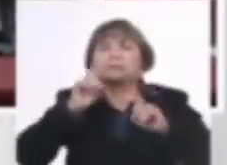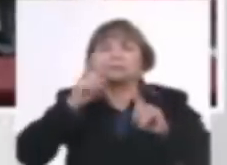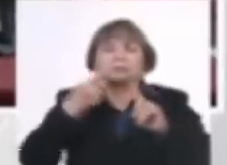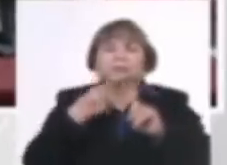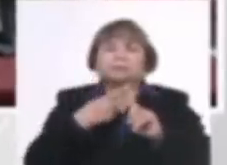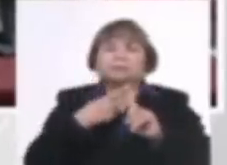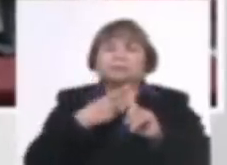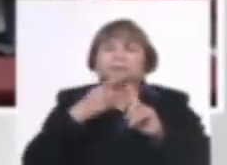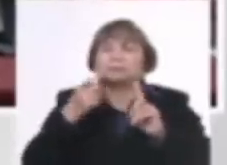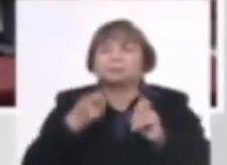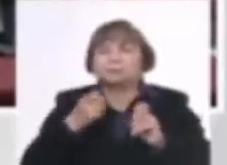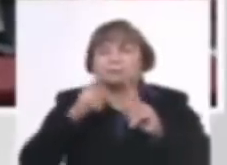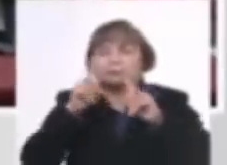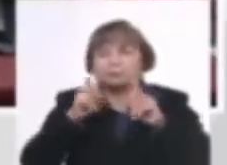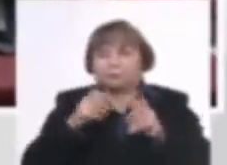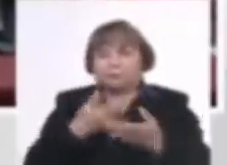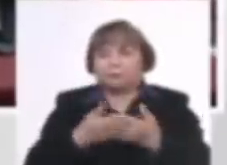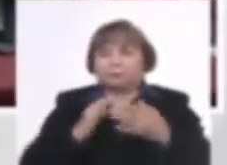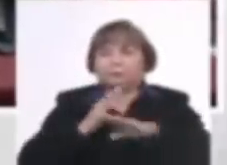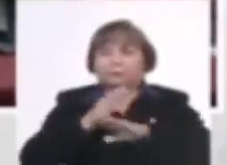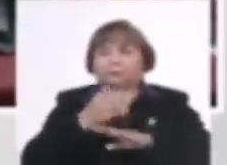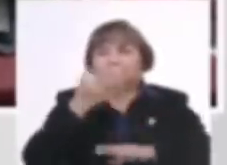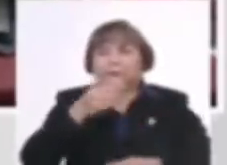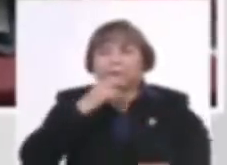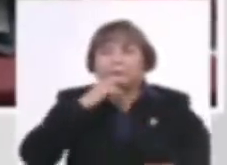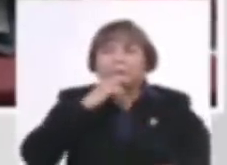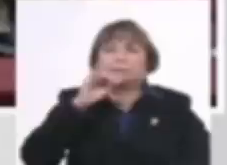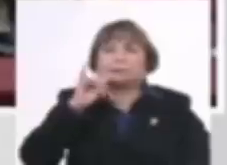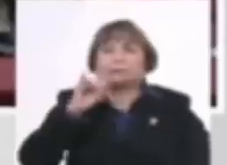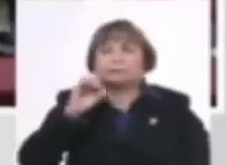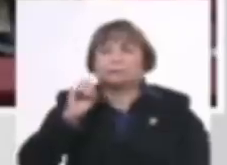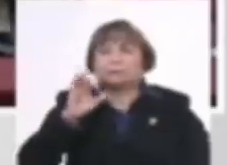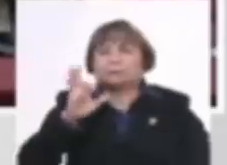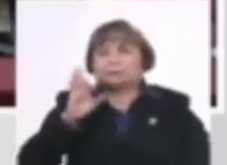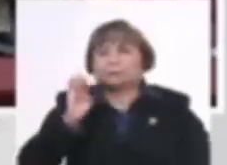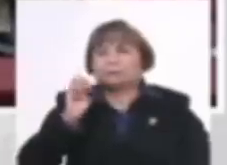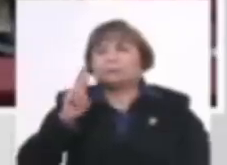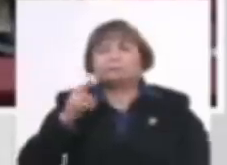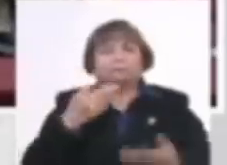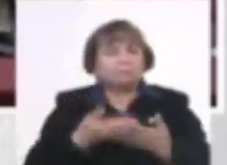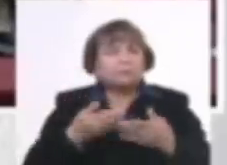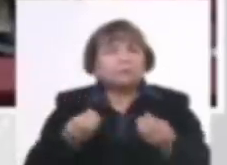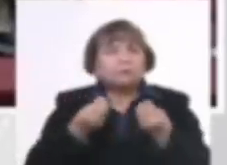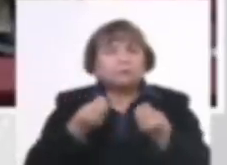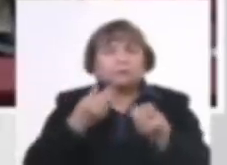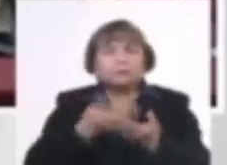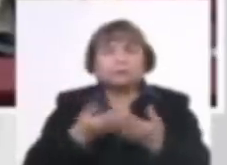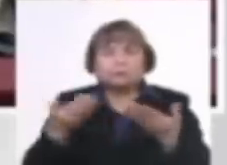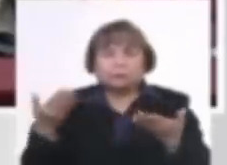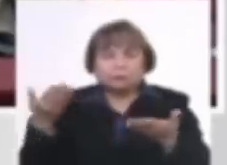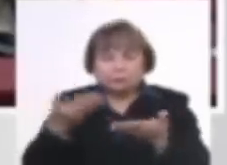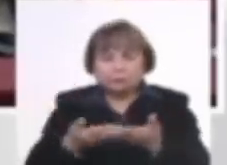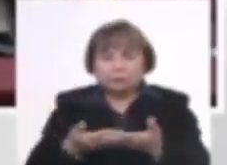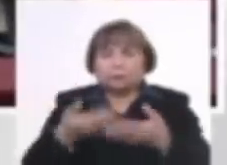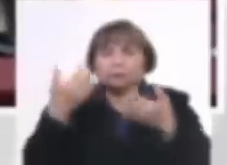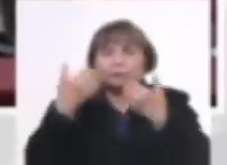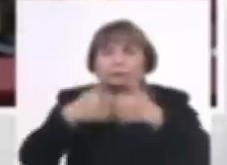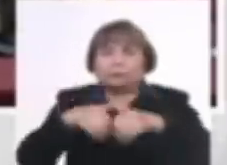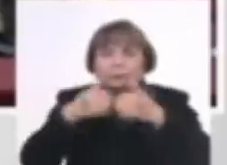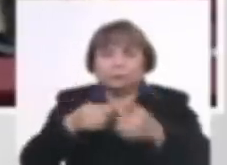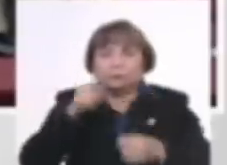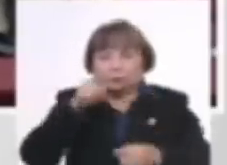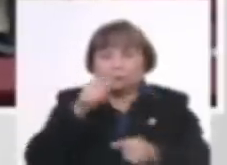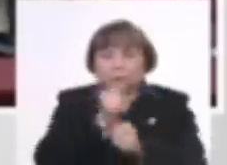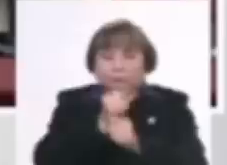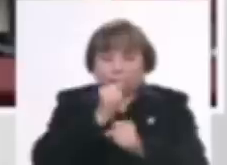primer lugar, yo quisiera preguntarle a través suyo a la señorita Jennifer, ¿cómo es que se daban esos contratos con las empresas para las que